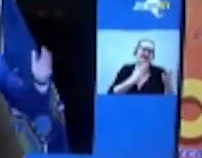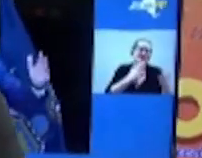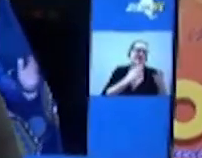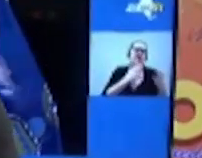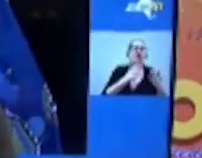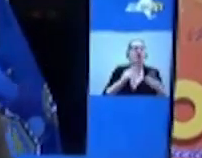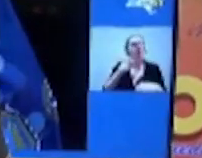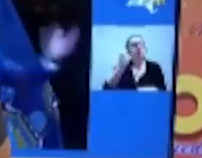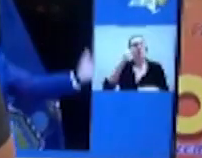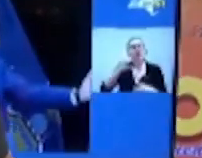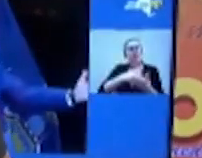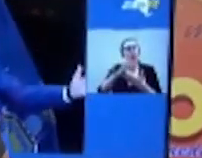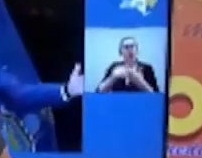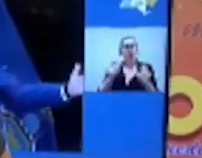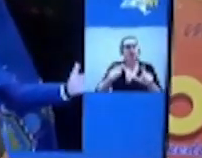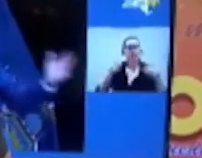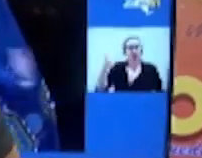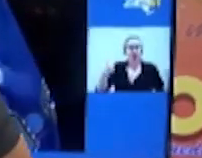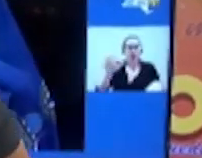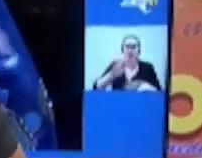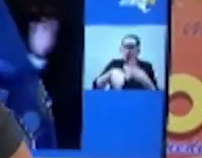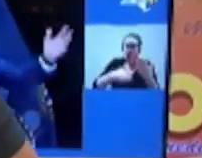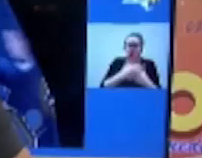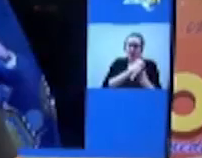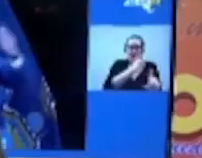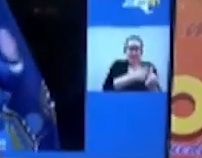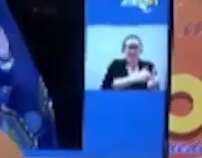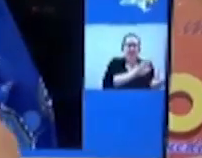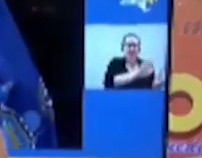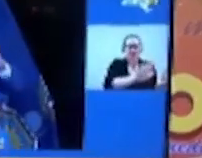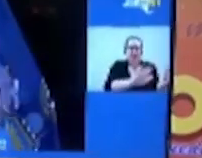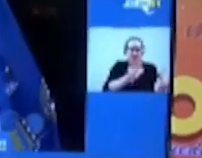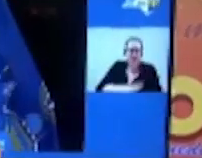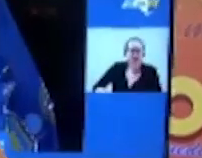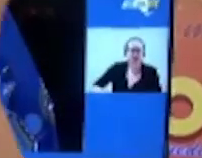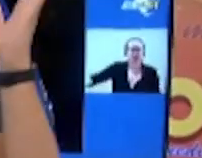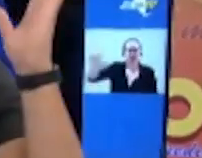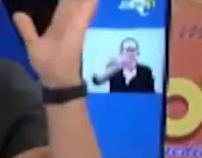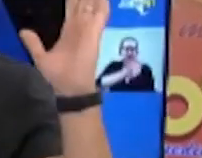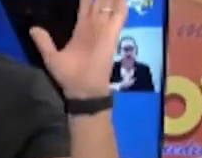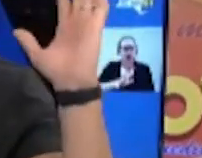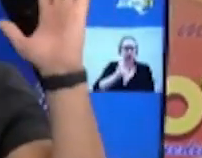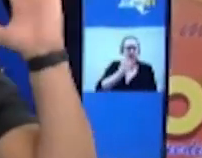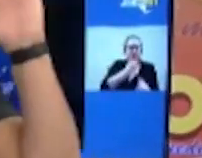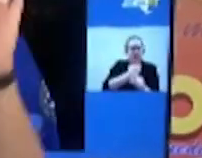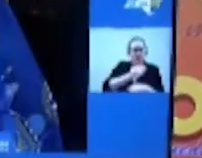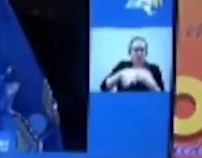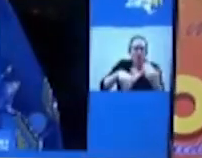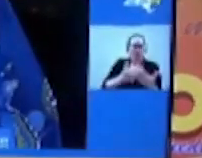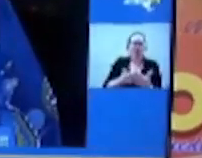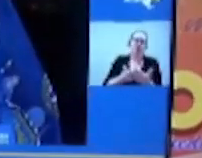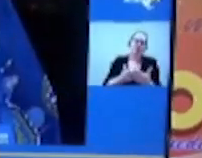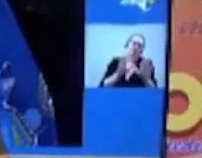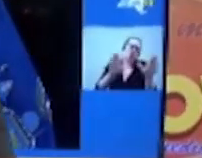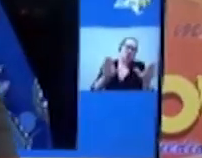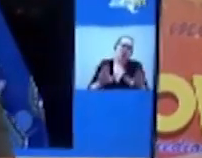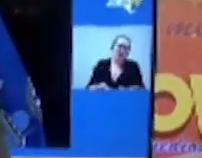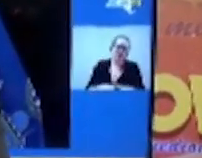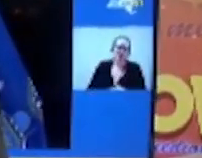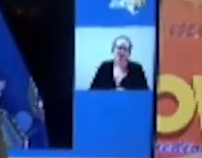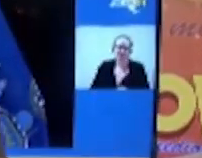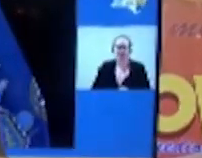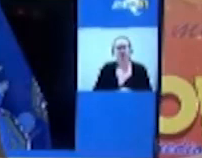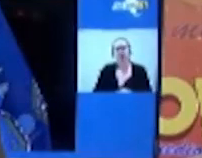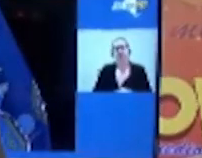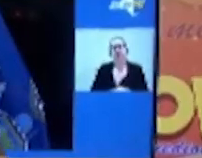Ya escucho a algunos dominicanos que están tomando vuelo hacia Nueva York. ¿Cómo? ¿Cosecha de qué dijiste, Julio? No entendí. De marihuana.